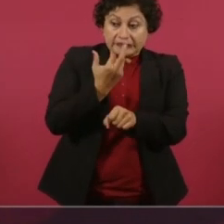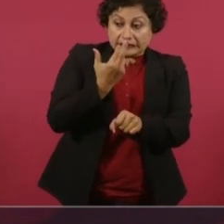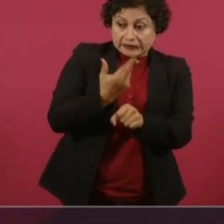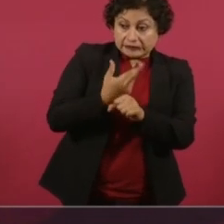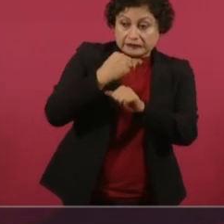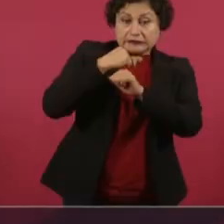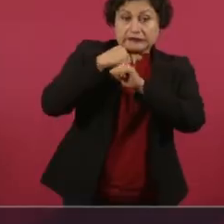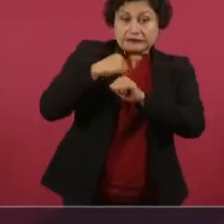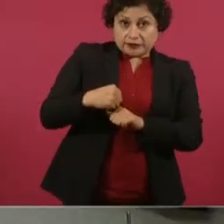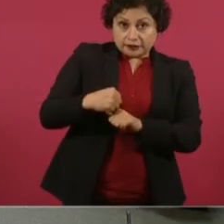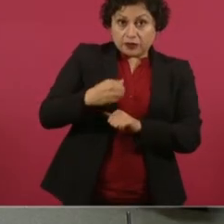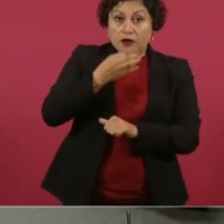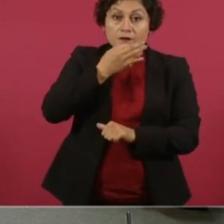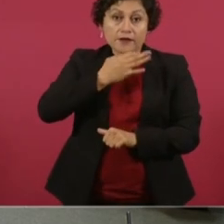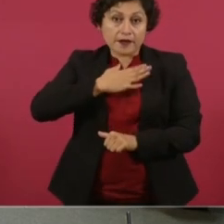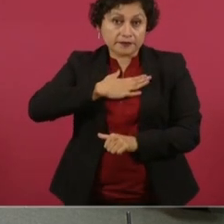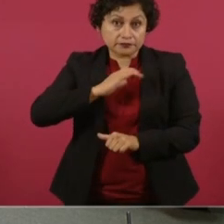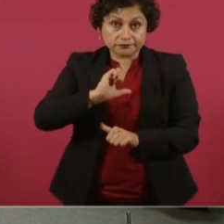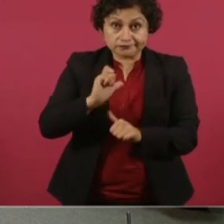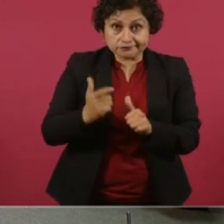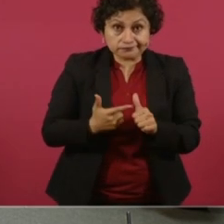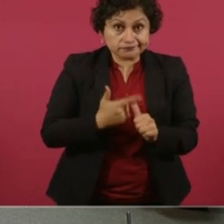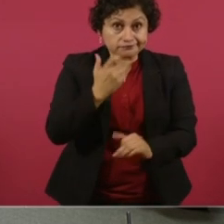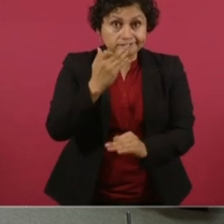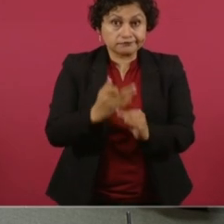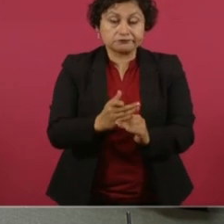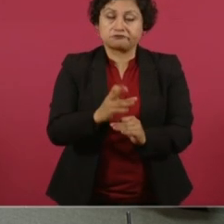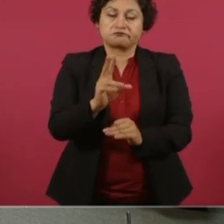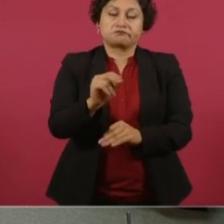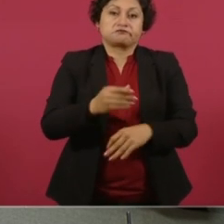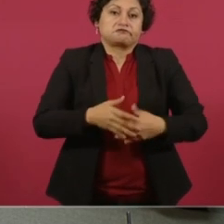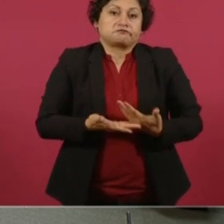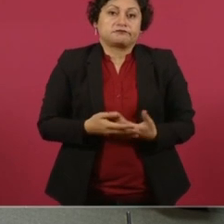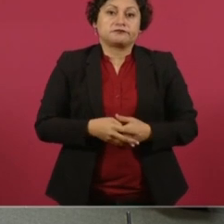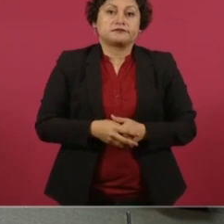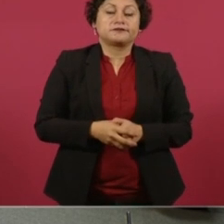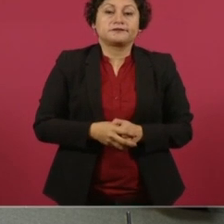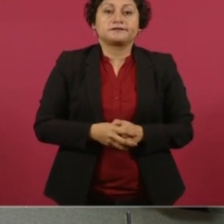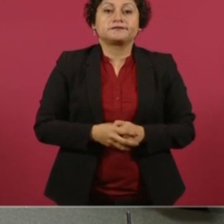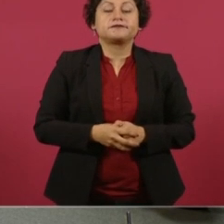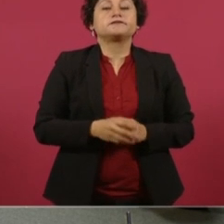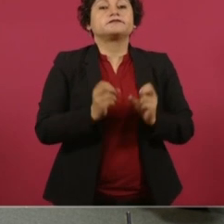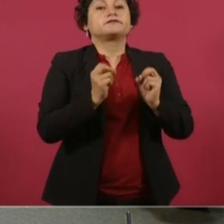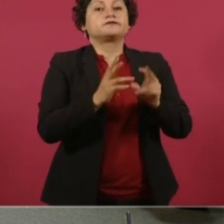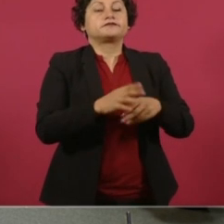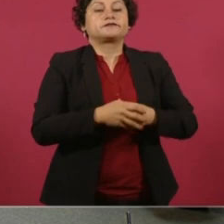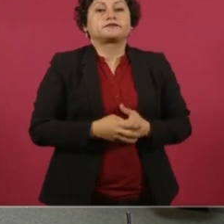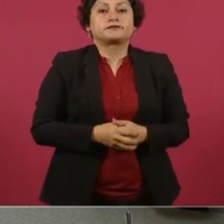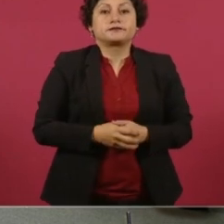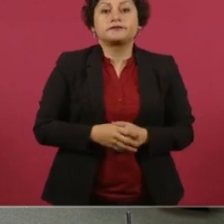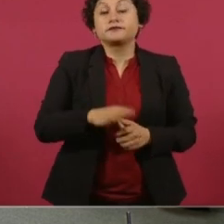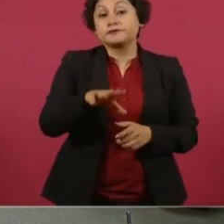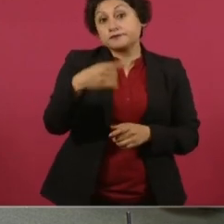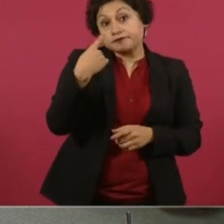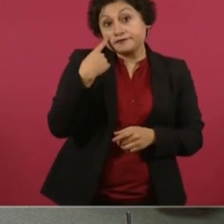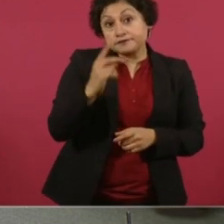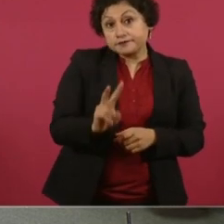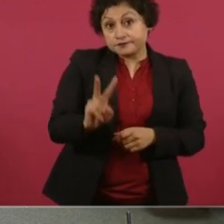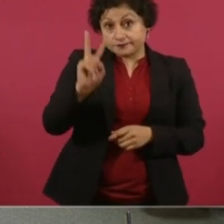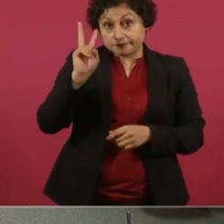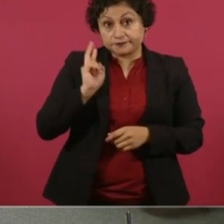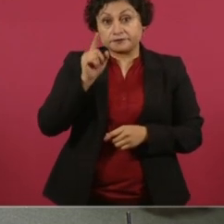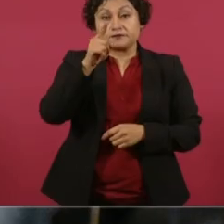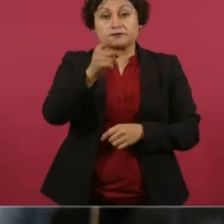secretarias que quieran participar. Presidente, el viernes pasado usted dio